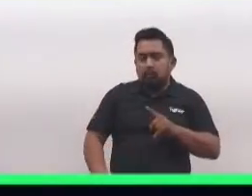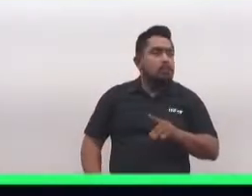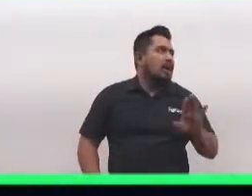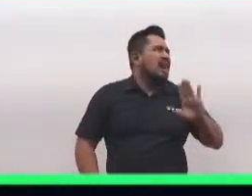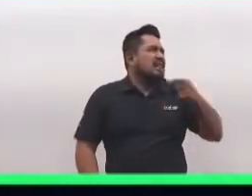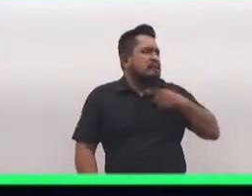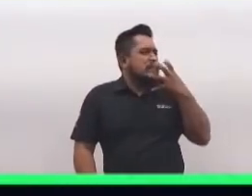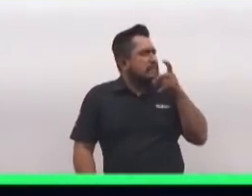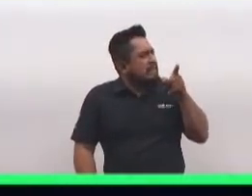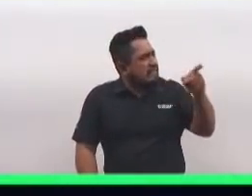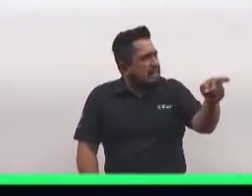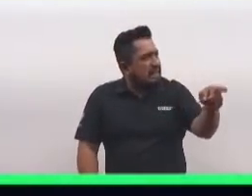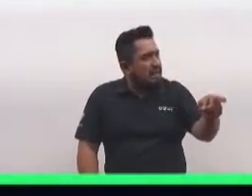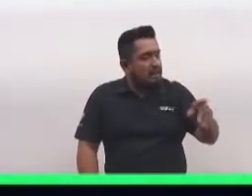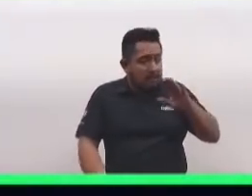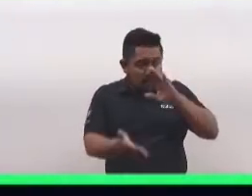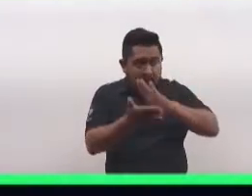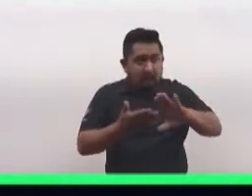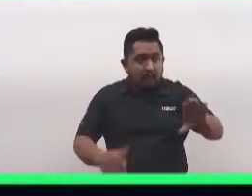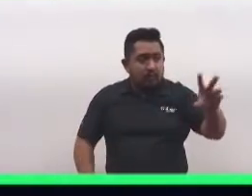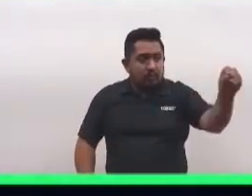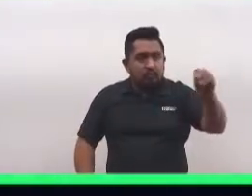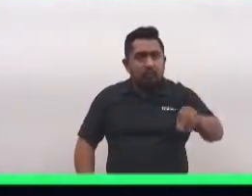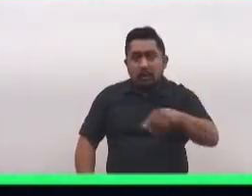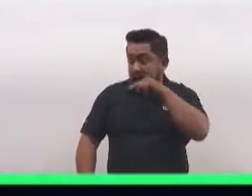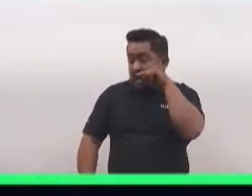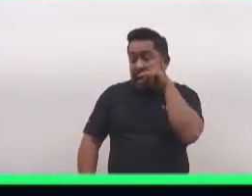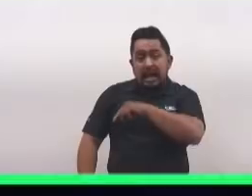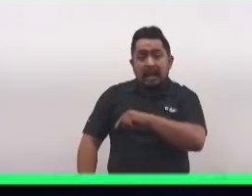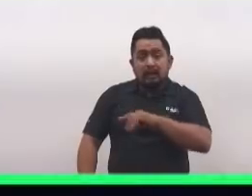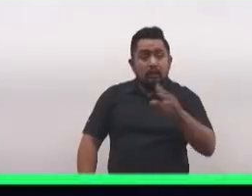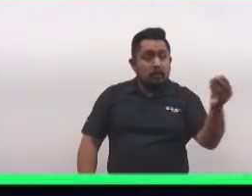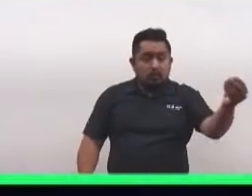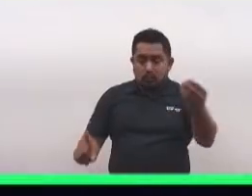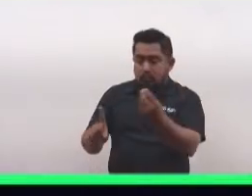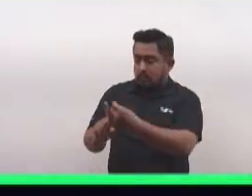desde el día que lo compro lo andado empujando